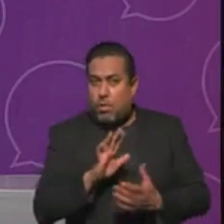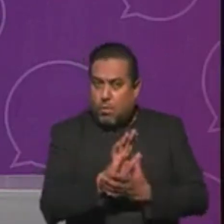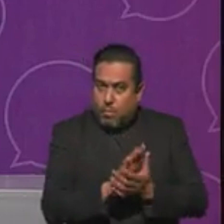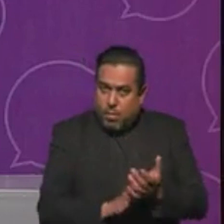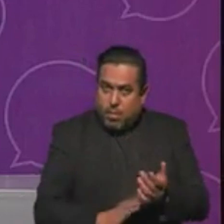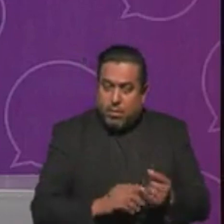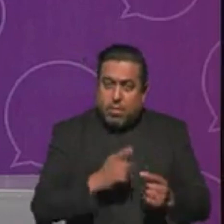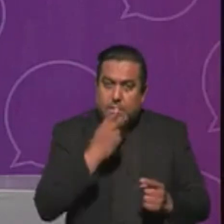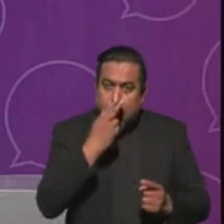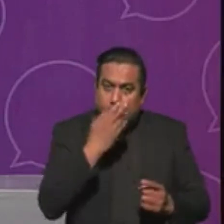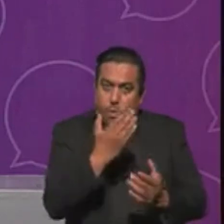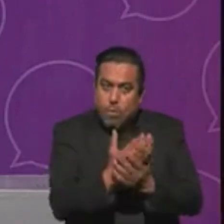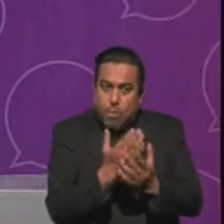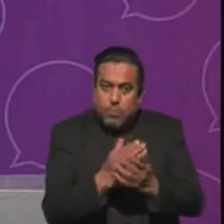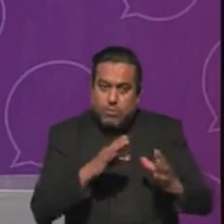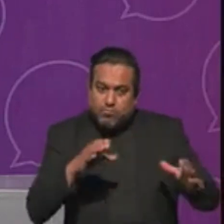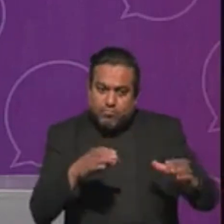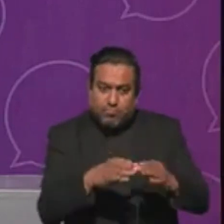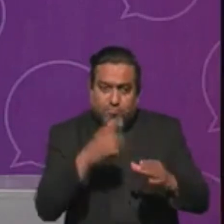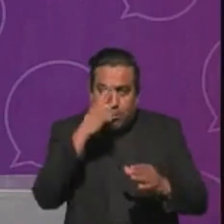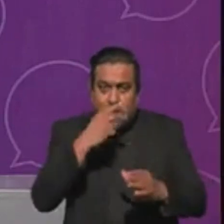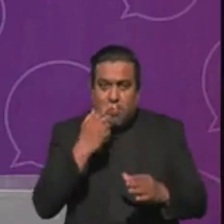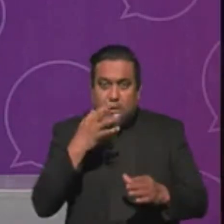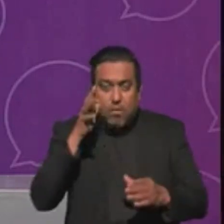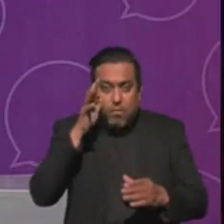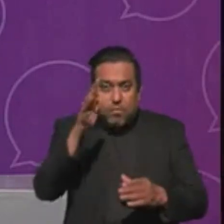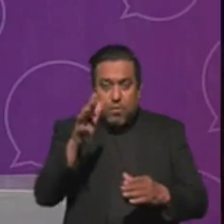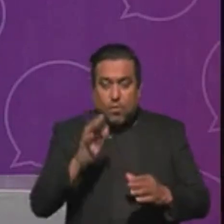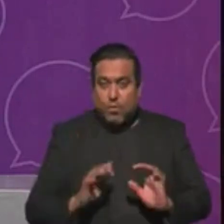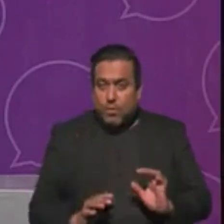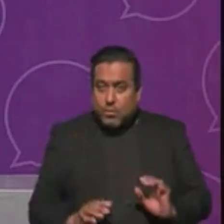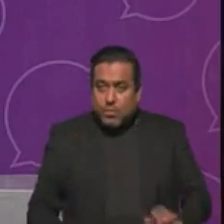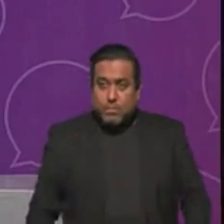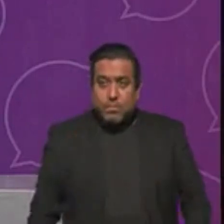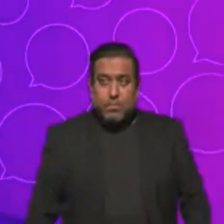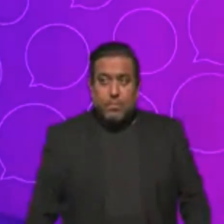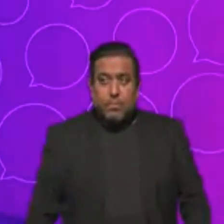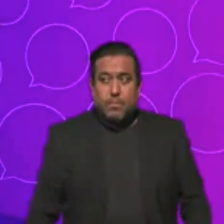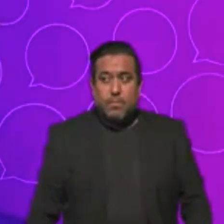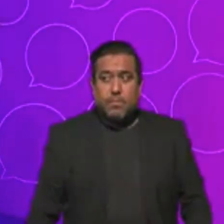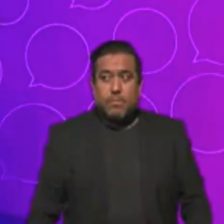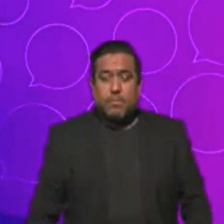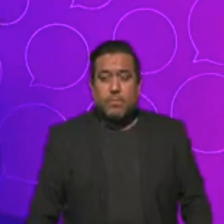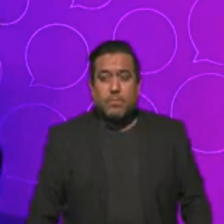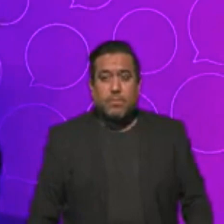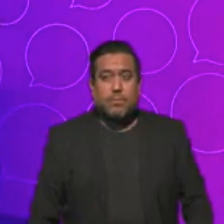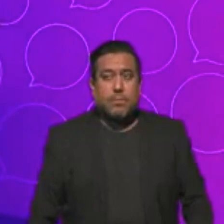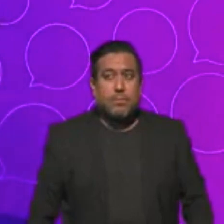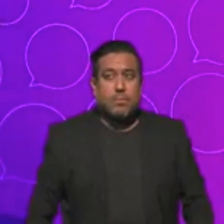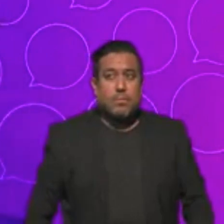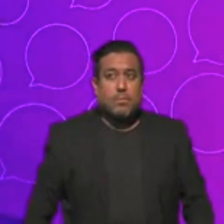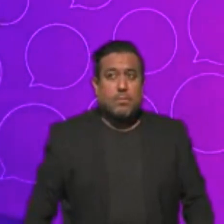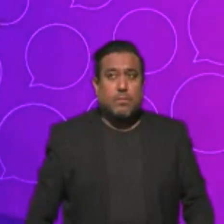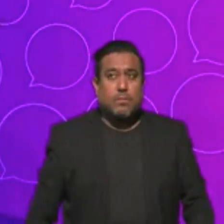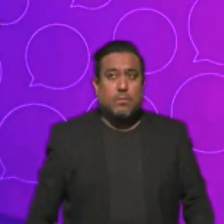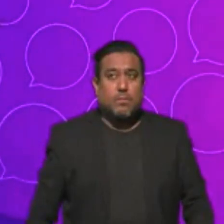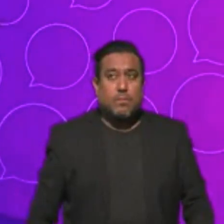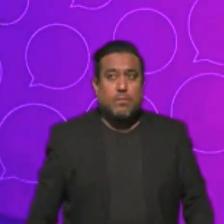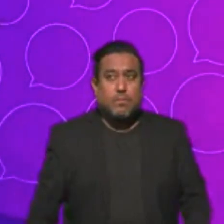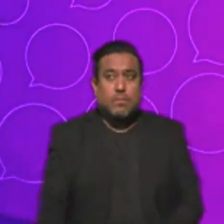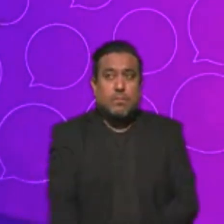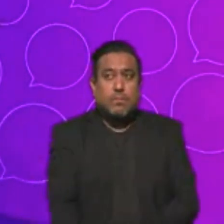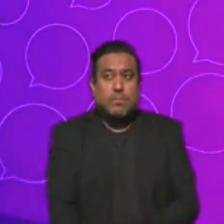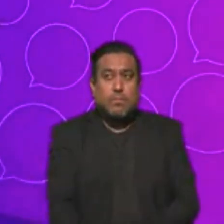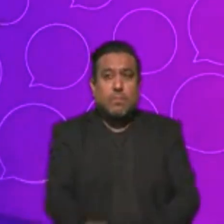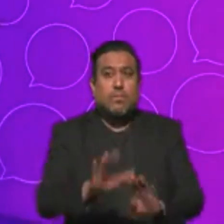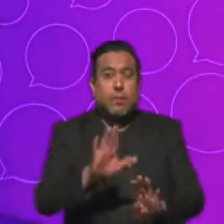cuyos cambios podrían reflejarse aún después de su periodo adelante por favor no no logro entender perfectamente